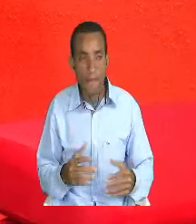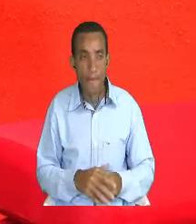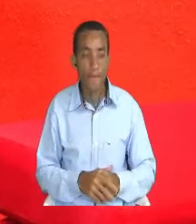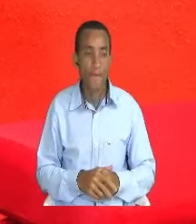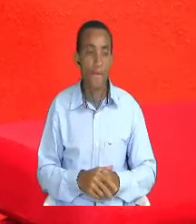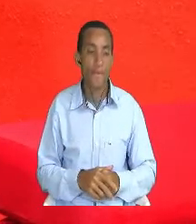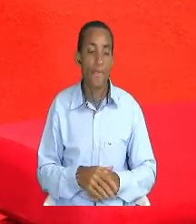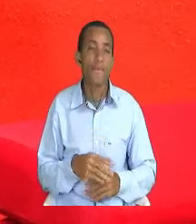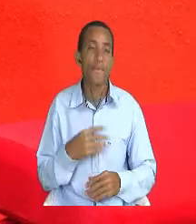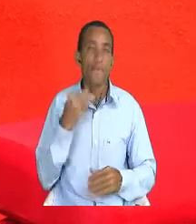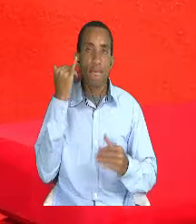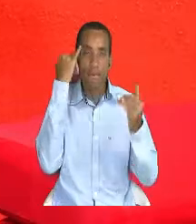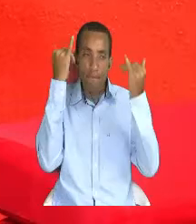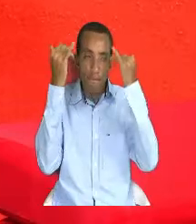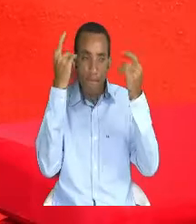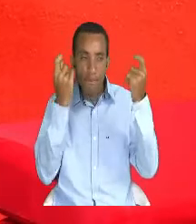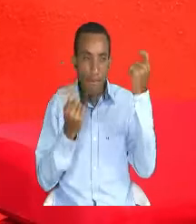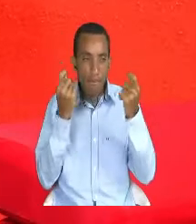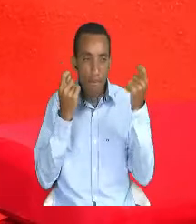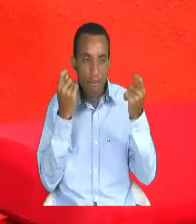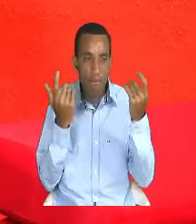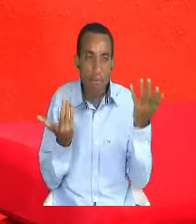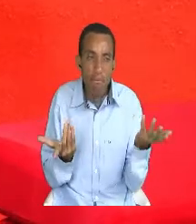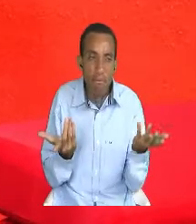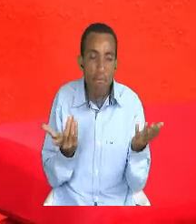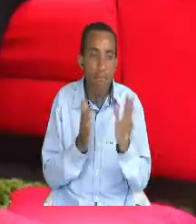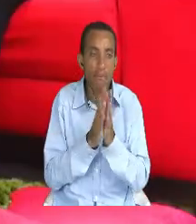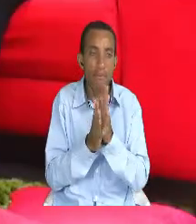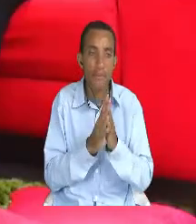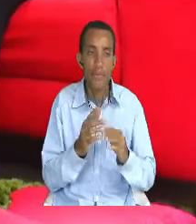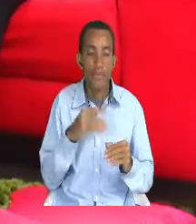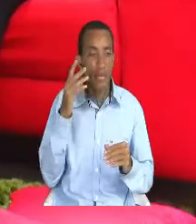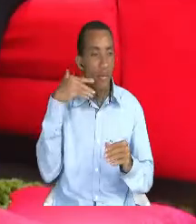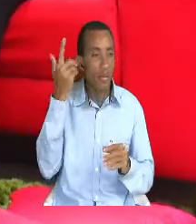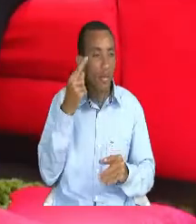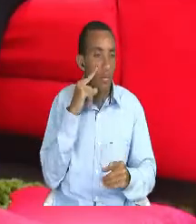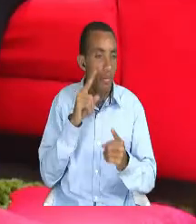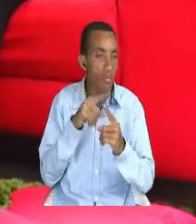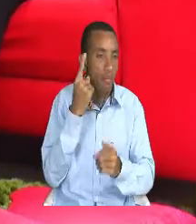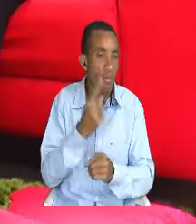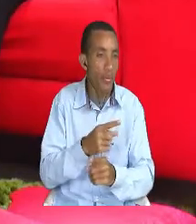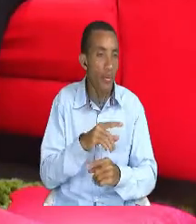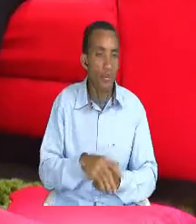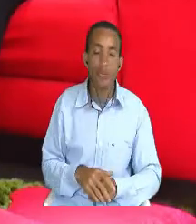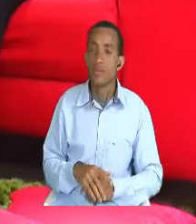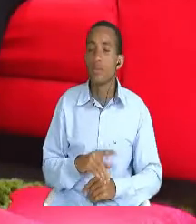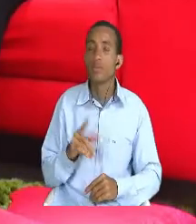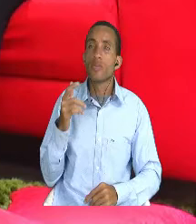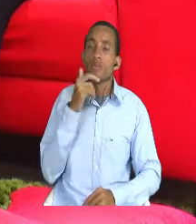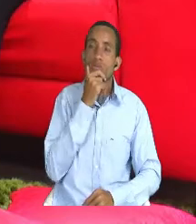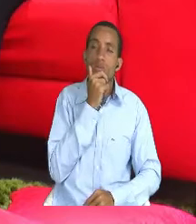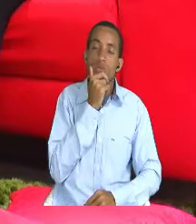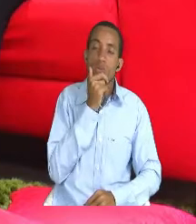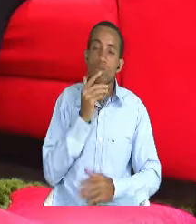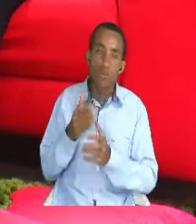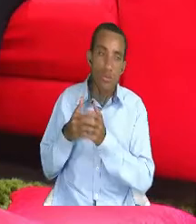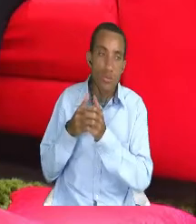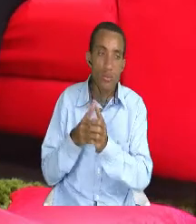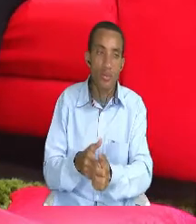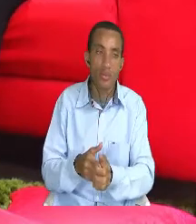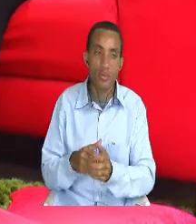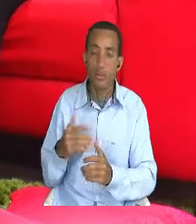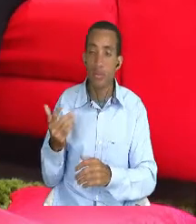¿Qué estrategias se están implementando ahorita o se piensan implementar para lograrlo? Bueno, estamos bajo la orientación y el órgano